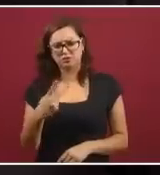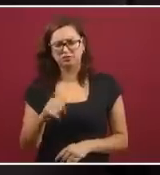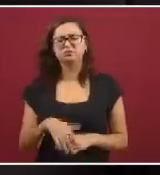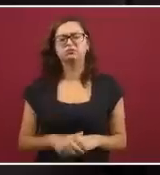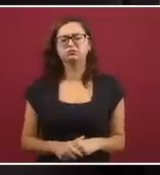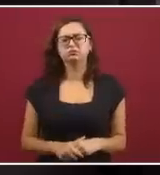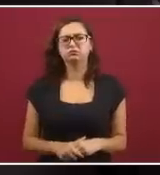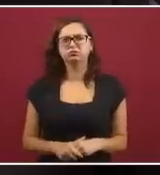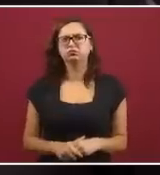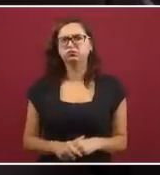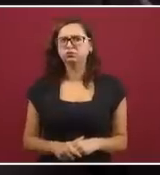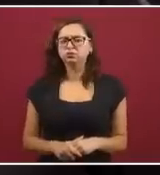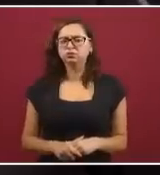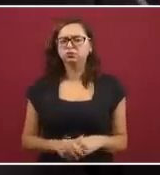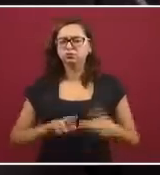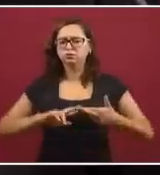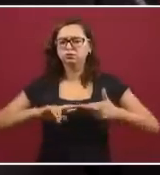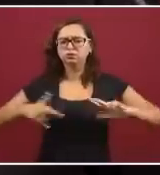tengo